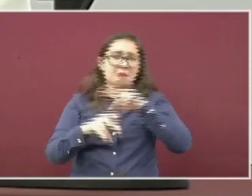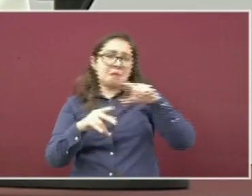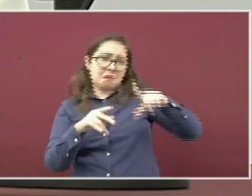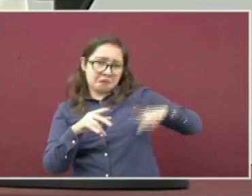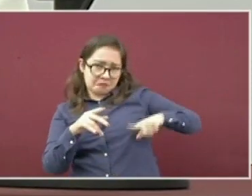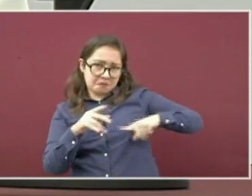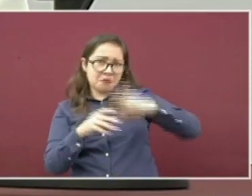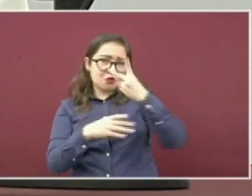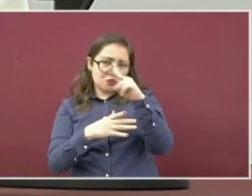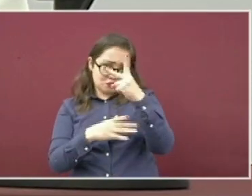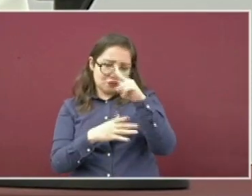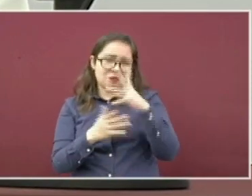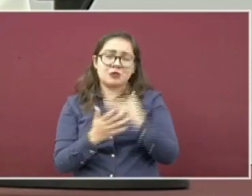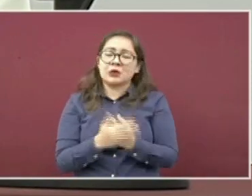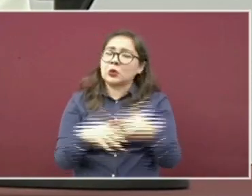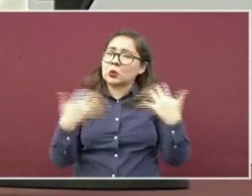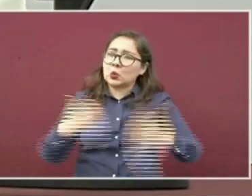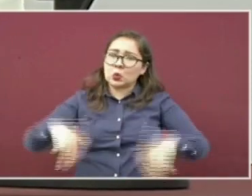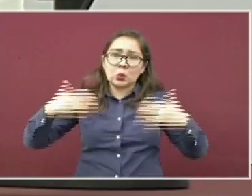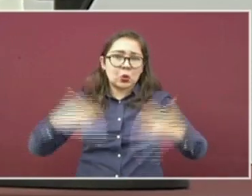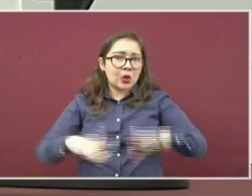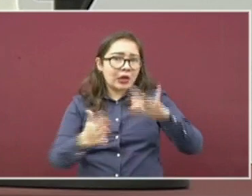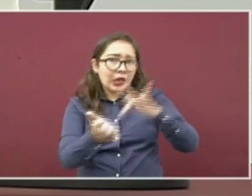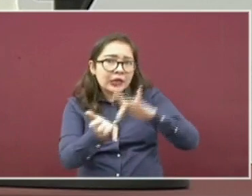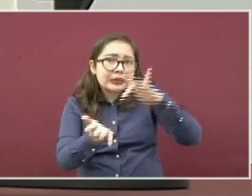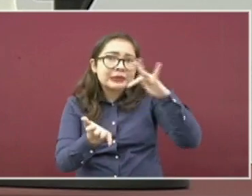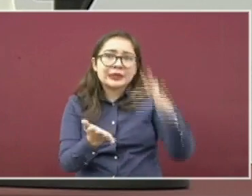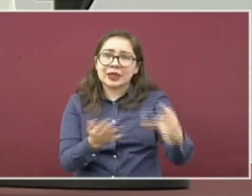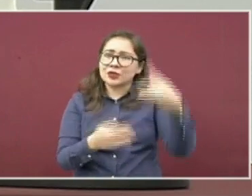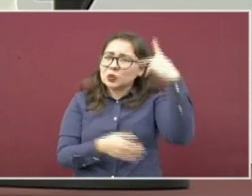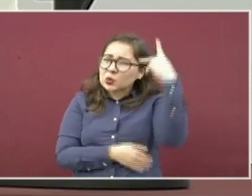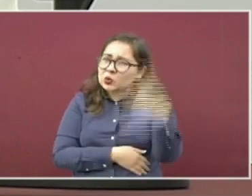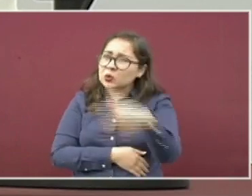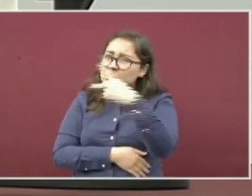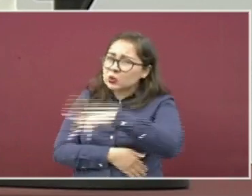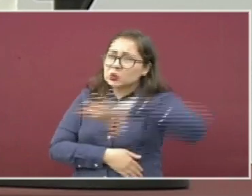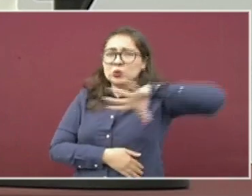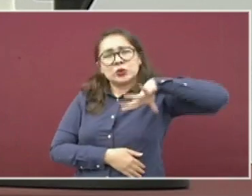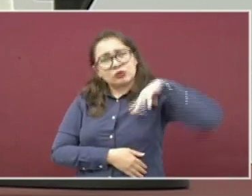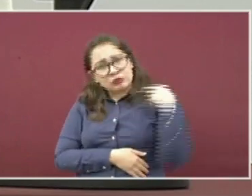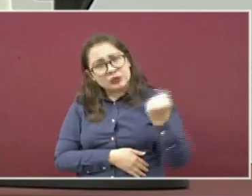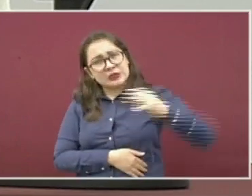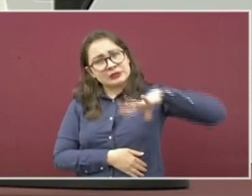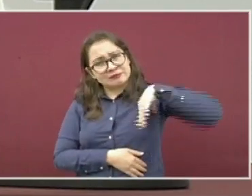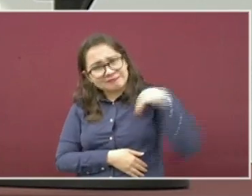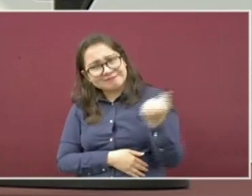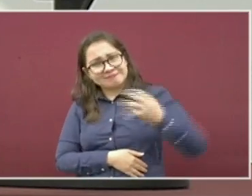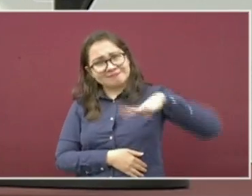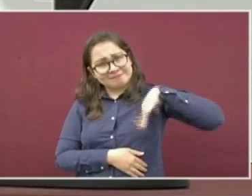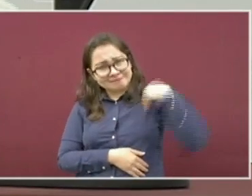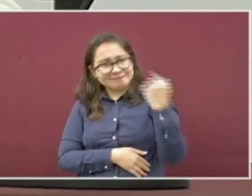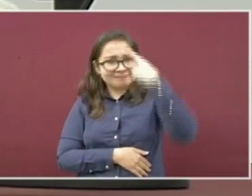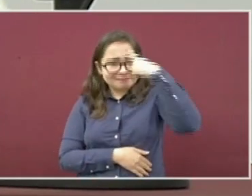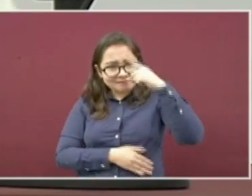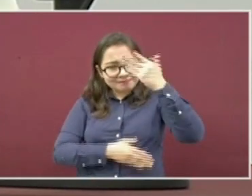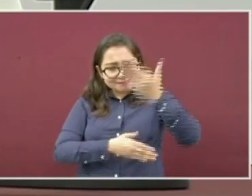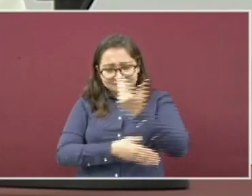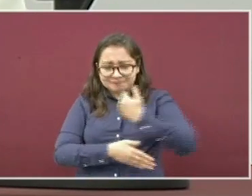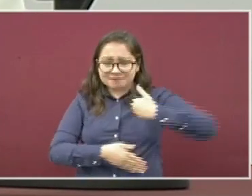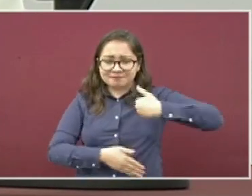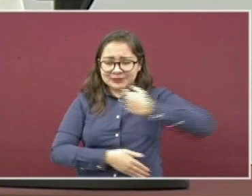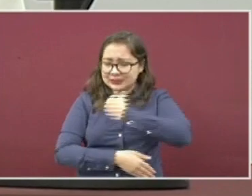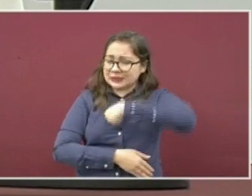Gracias especialmente a quienes en esta pandemia no han dejado de trabajar por la salud de las familias